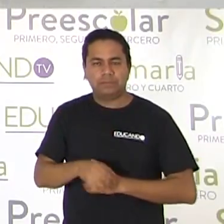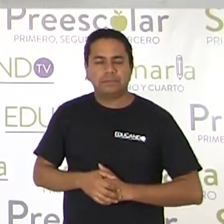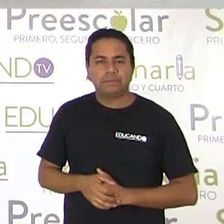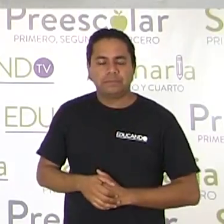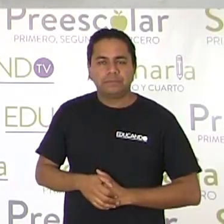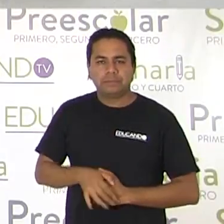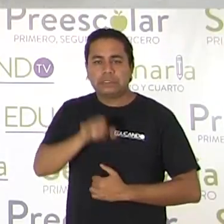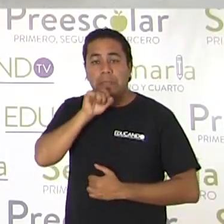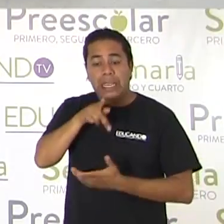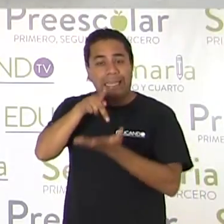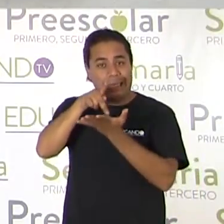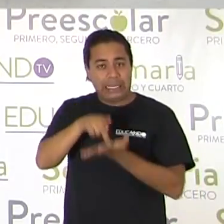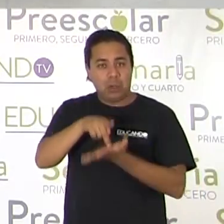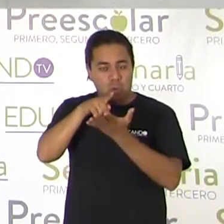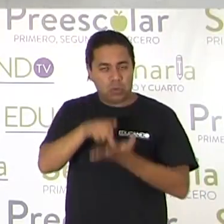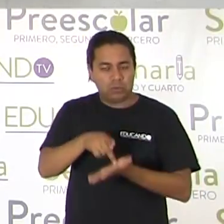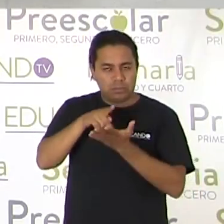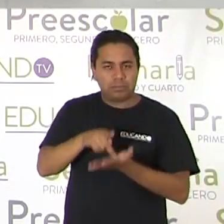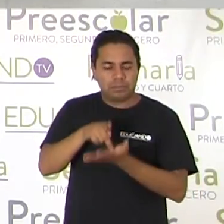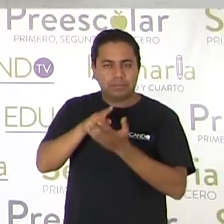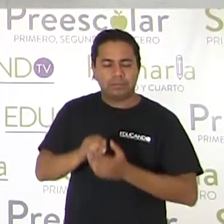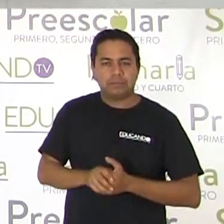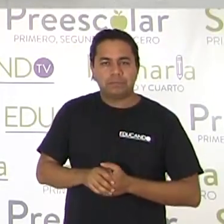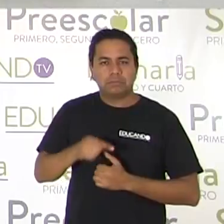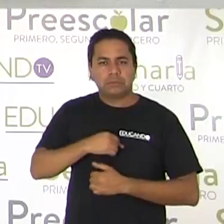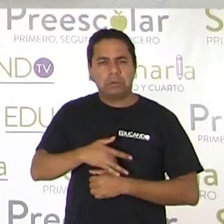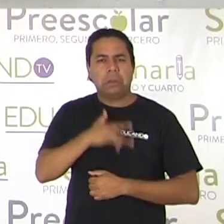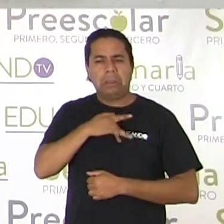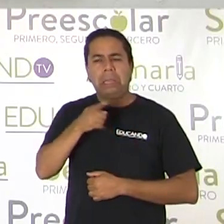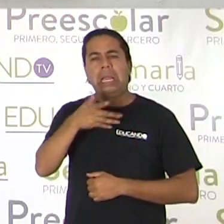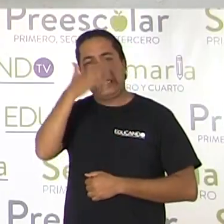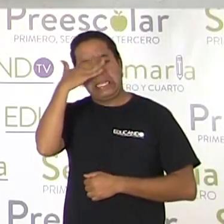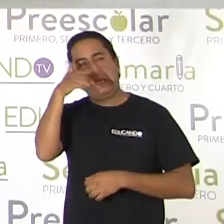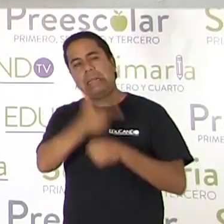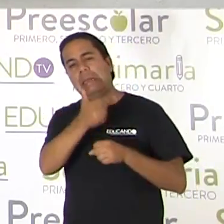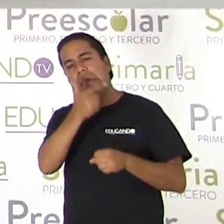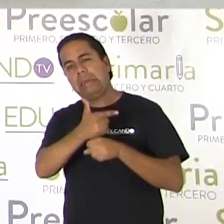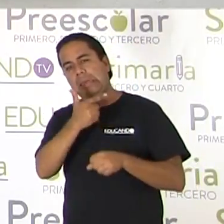lo que es el kilogramo. Estoy seguro que estás bastante familiarizado con esto.